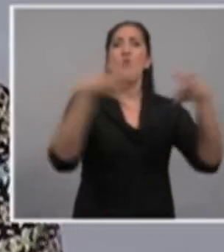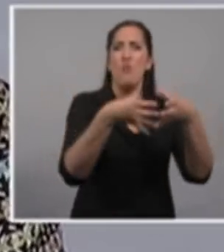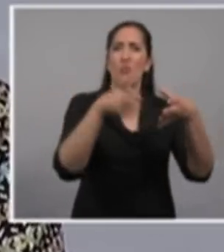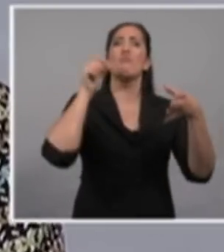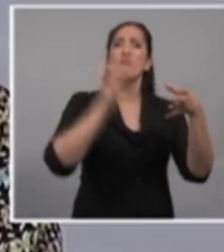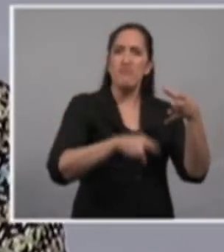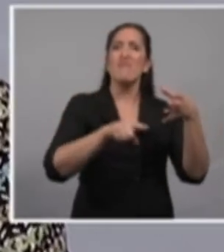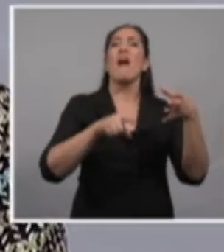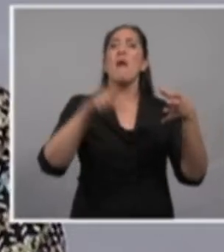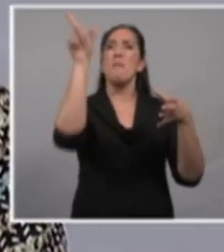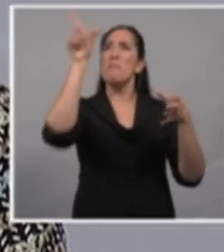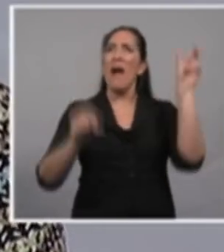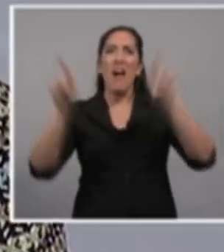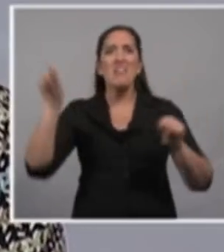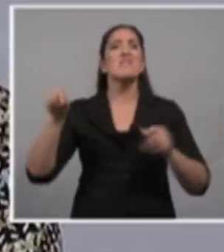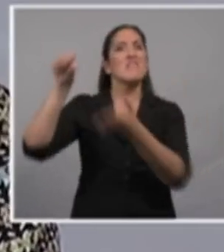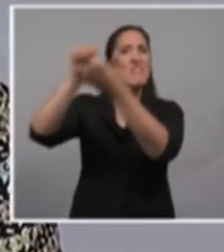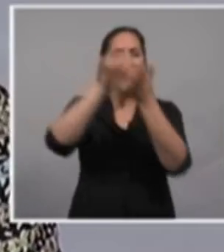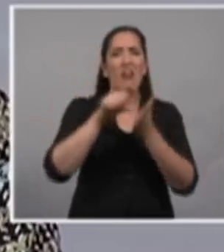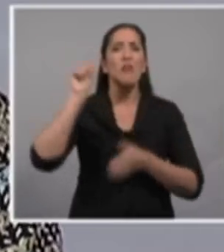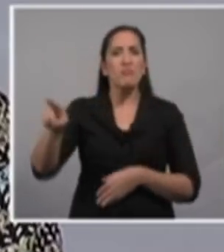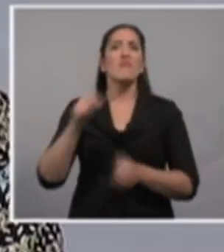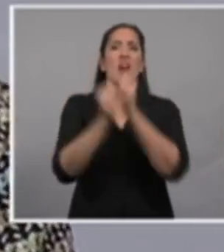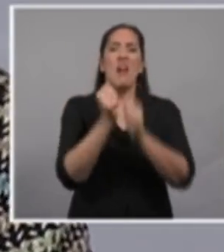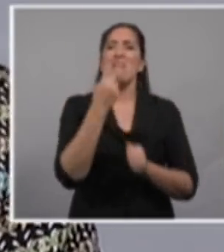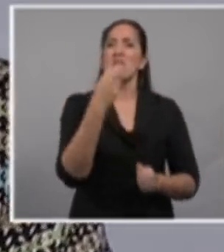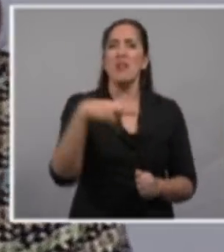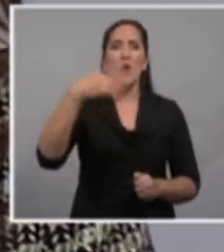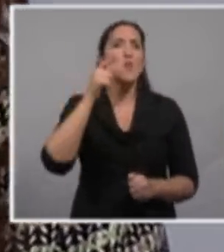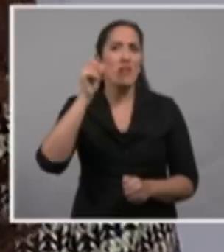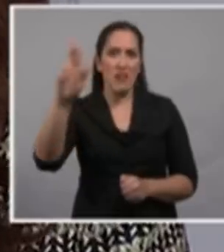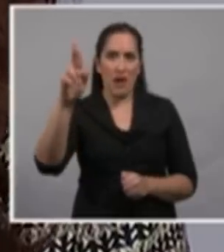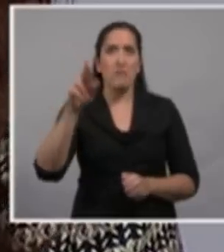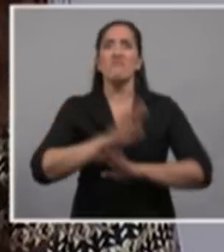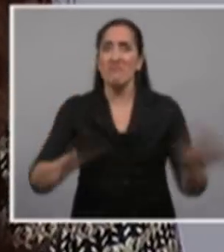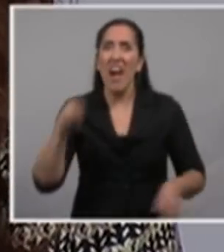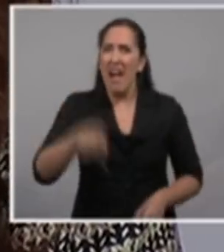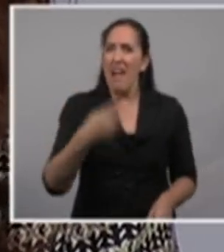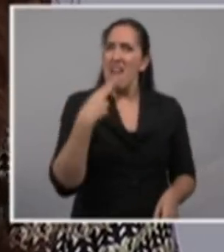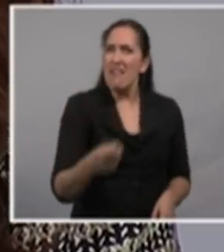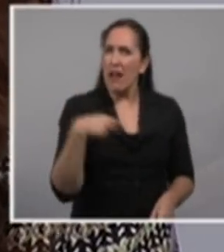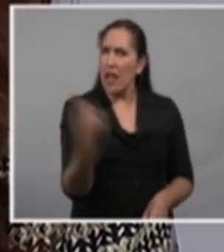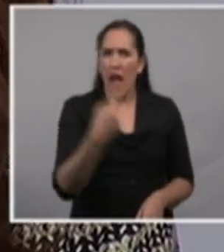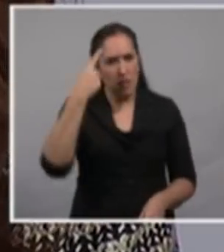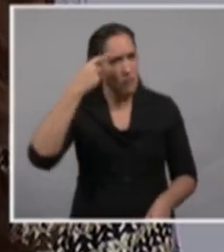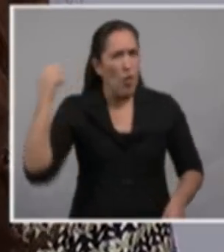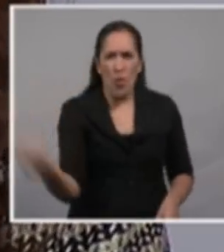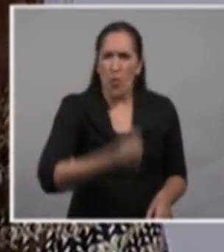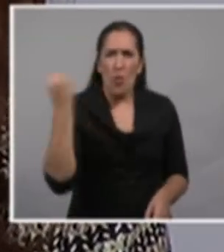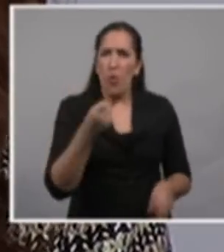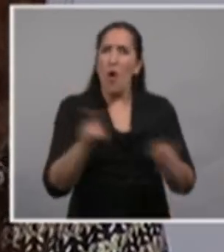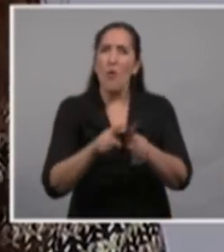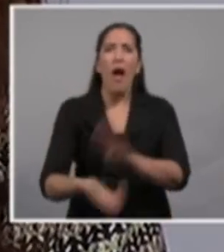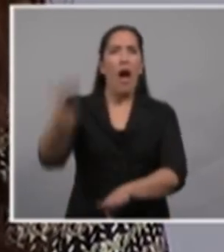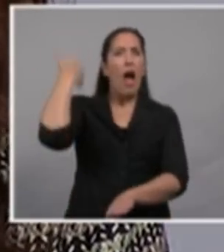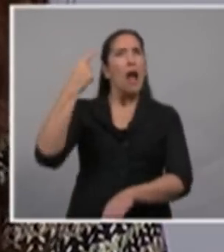de países proveedores de energía nuclear. Energía que tenemos que poner en valor, como lo hizo